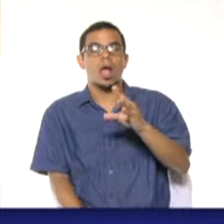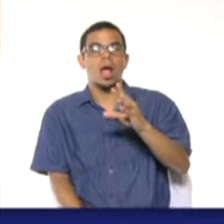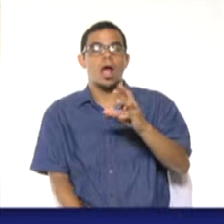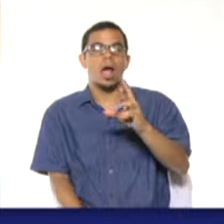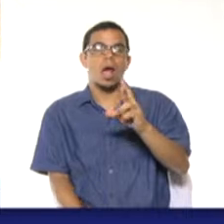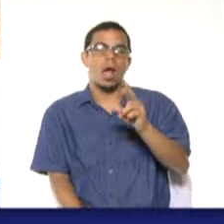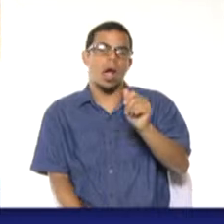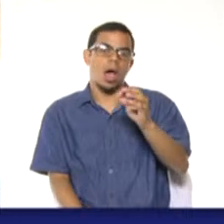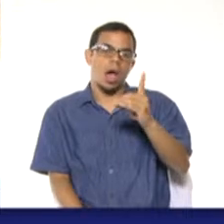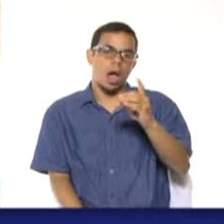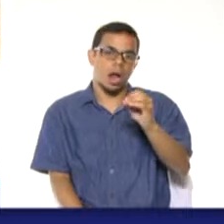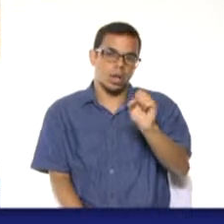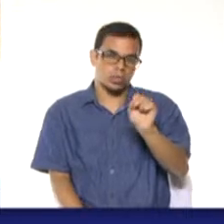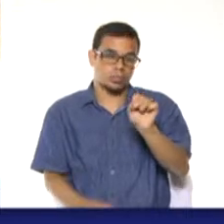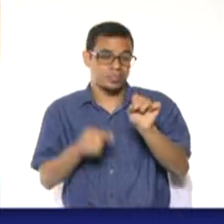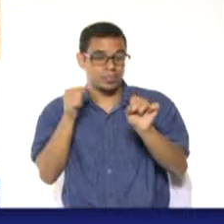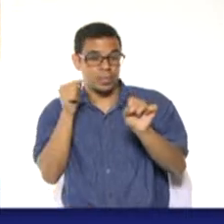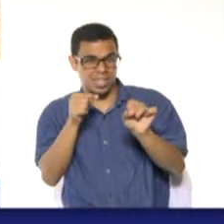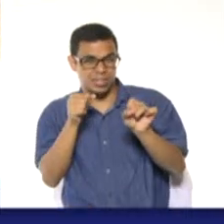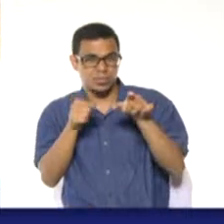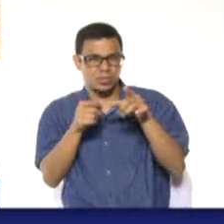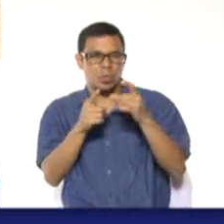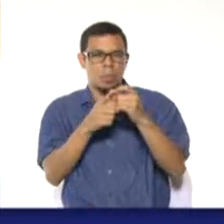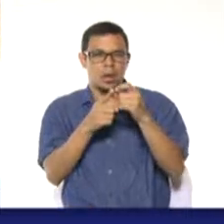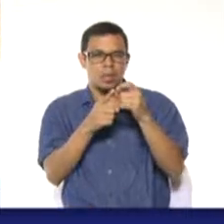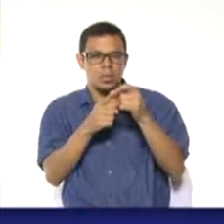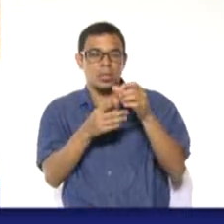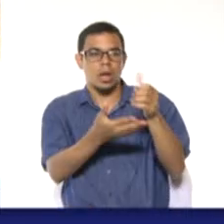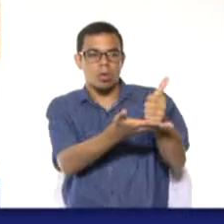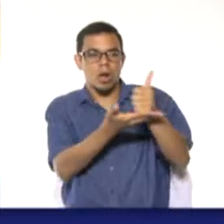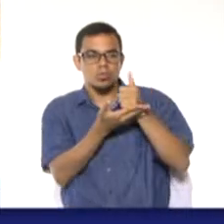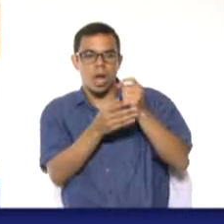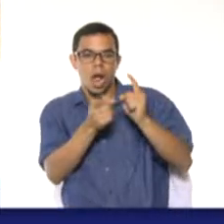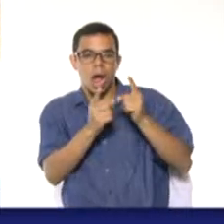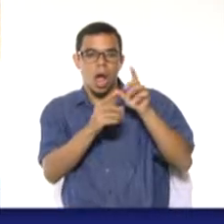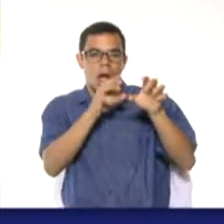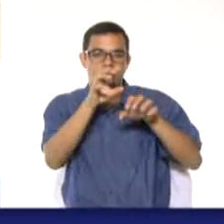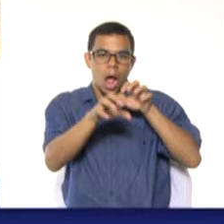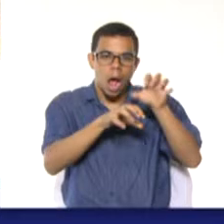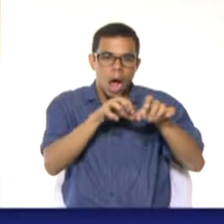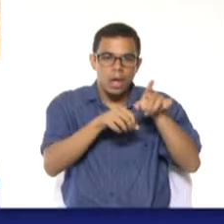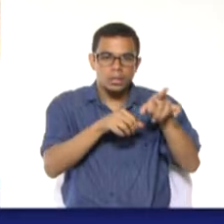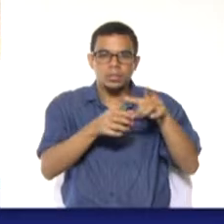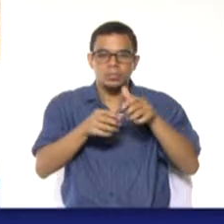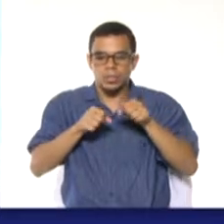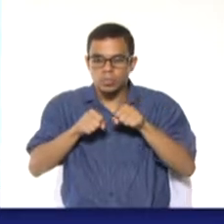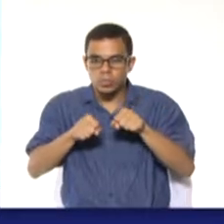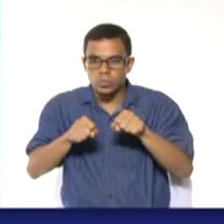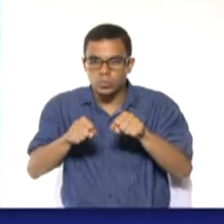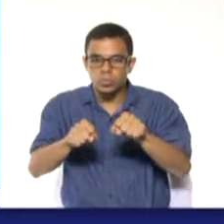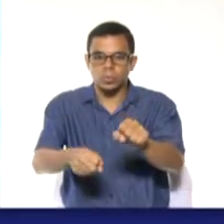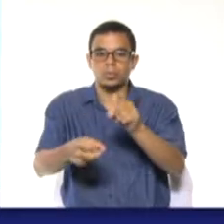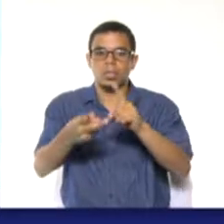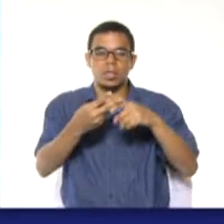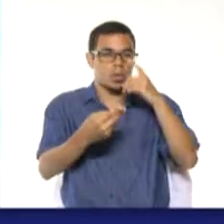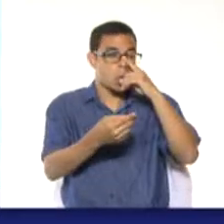algunos animales para poder rastrear y preparar la tierra. Tenemos luego los